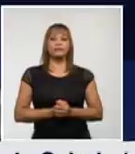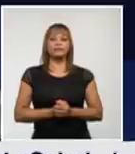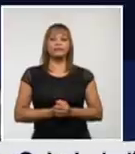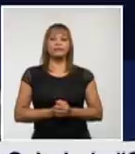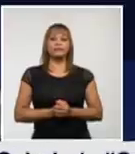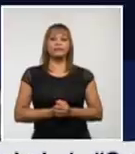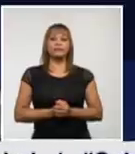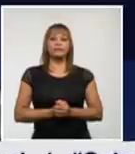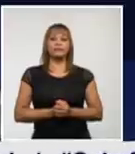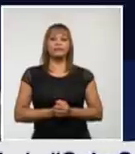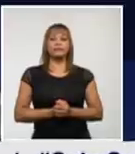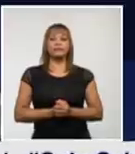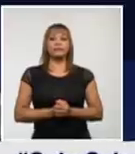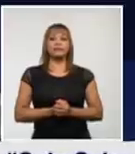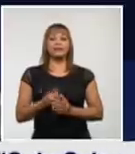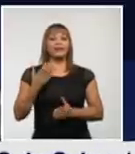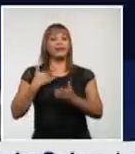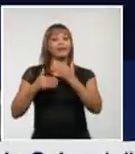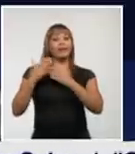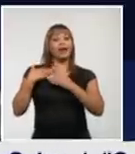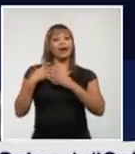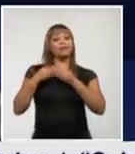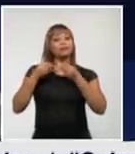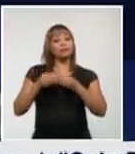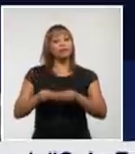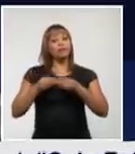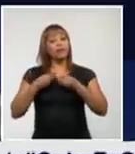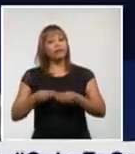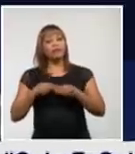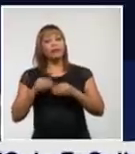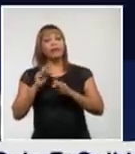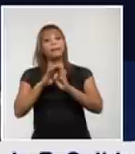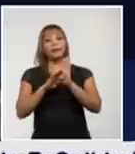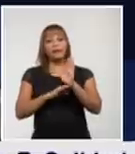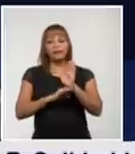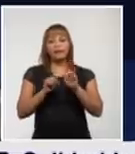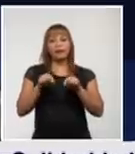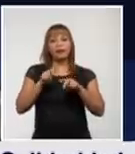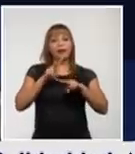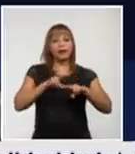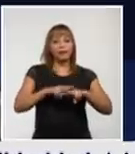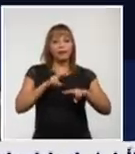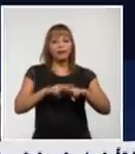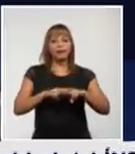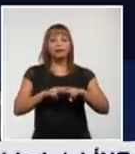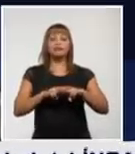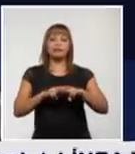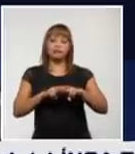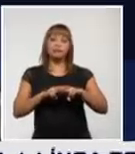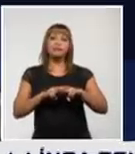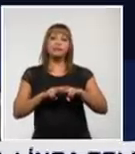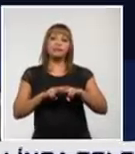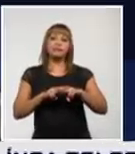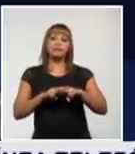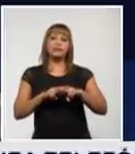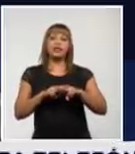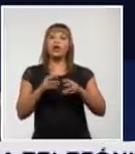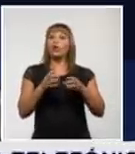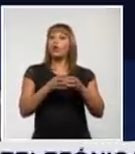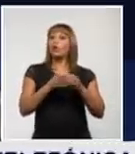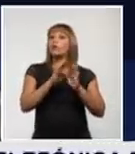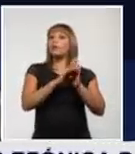con varios días de flexibilización de las medidas en La Habana, siempre con un grupo de ellas que se